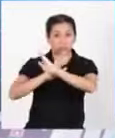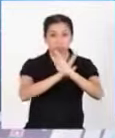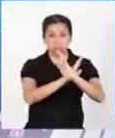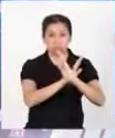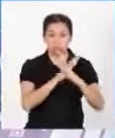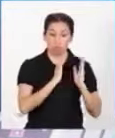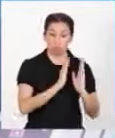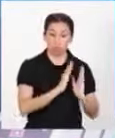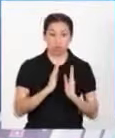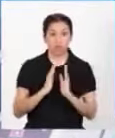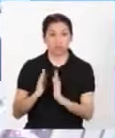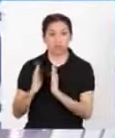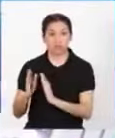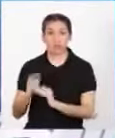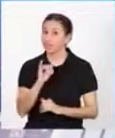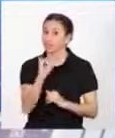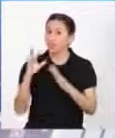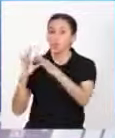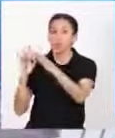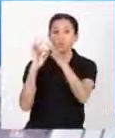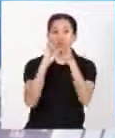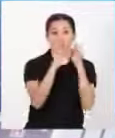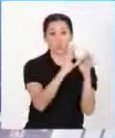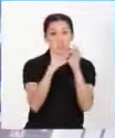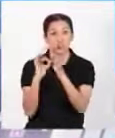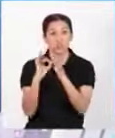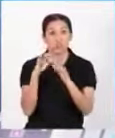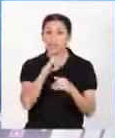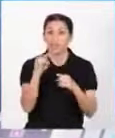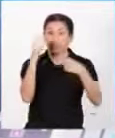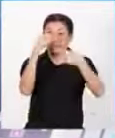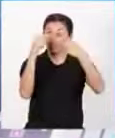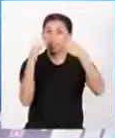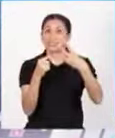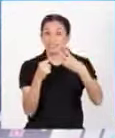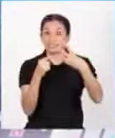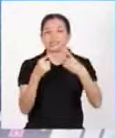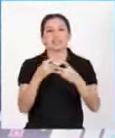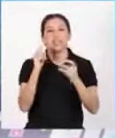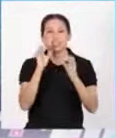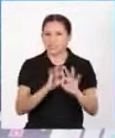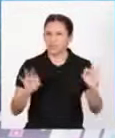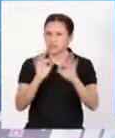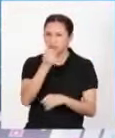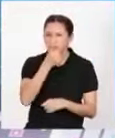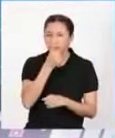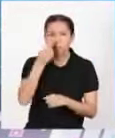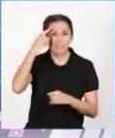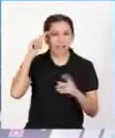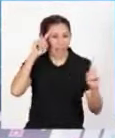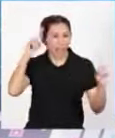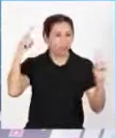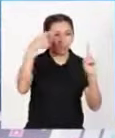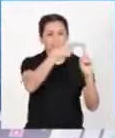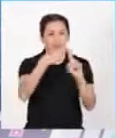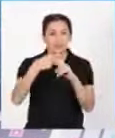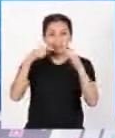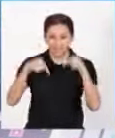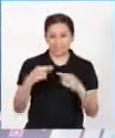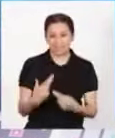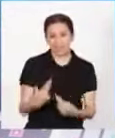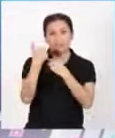Prevención, organización y unión son las claves para tener éxito